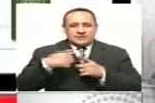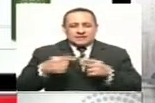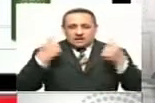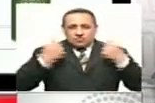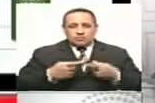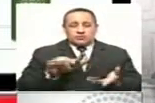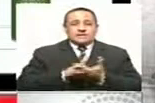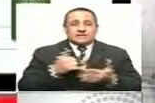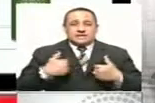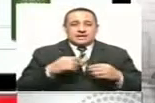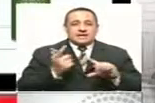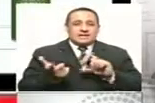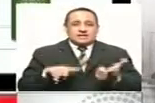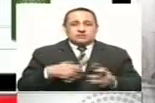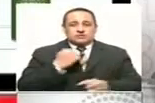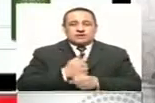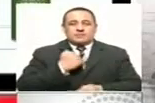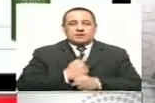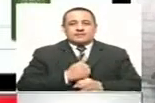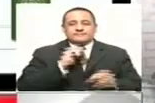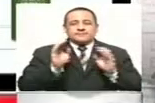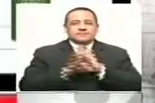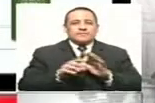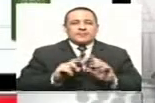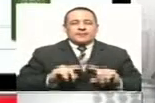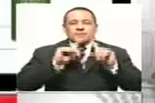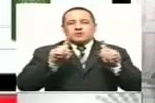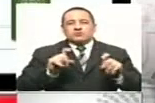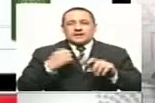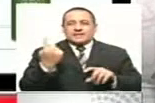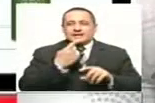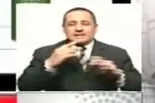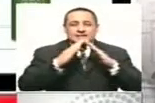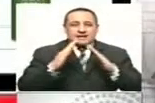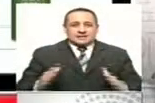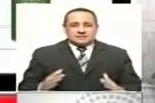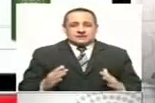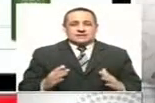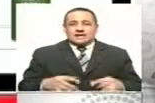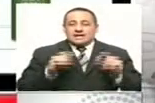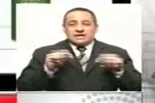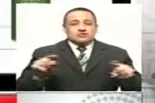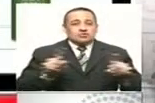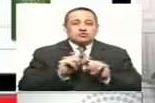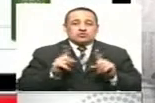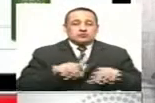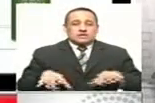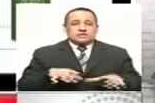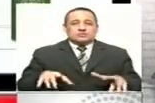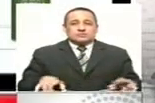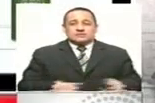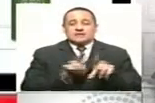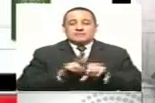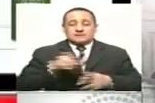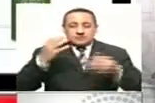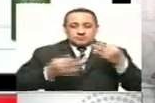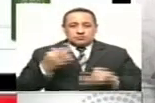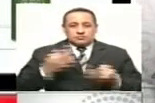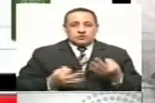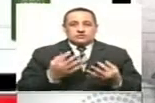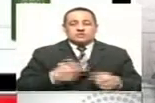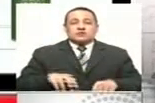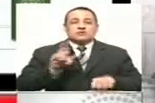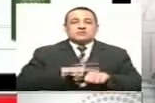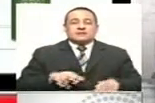tenía prevista, por ejemplo, realizar la encuesta nacional de hogares, ¿no? Eso no se realizó y ese presupuesto naturalmente